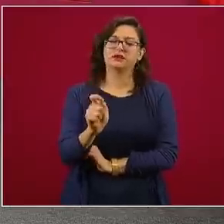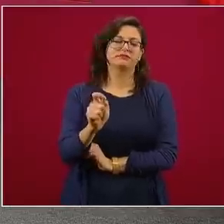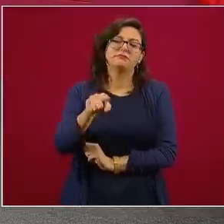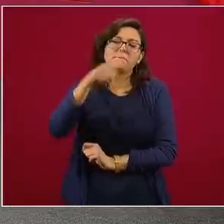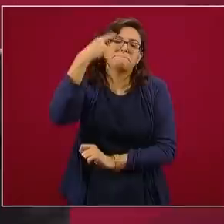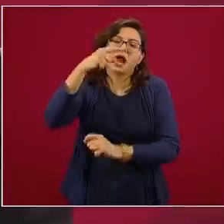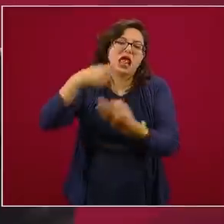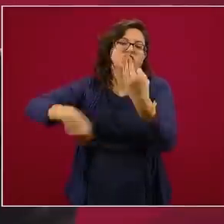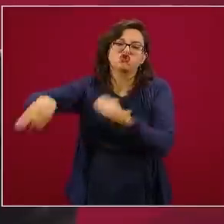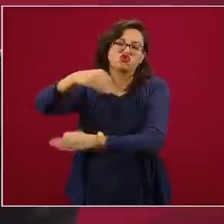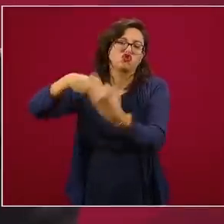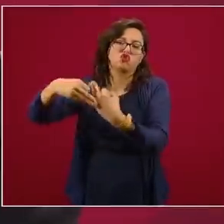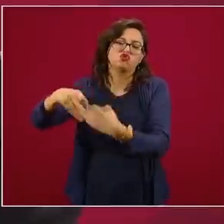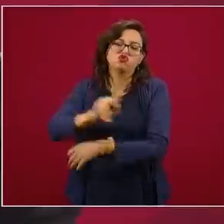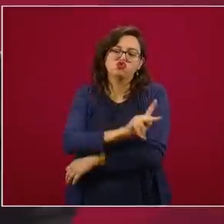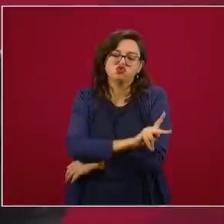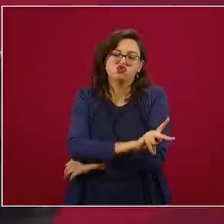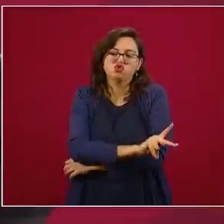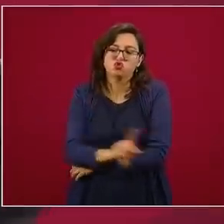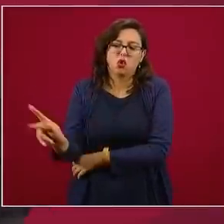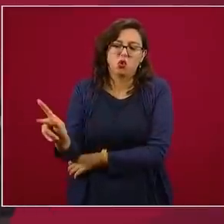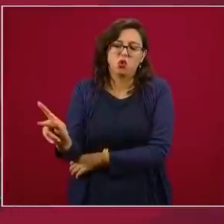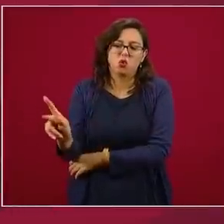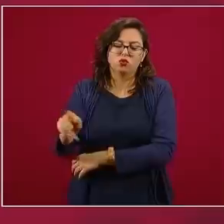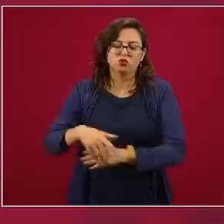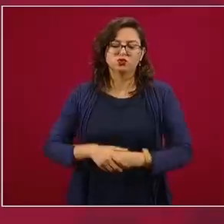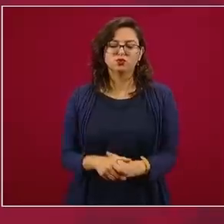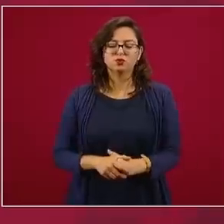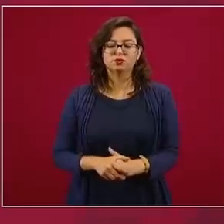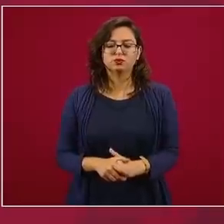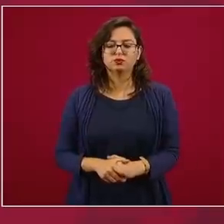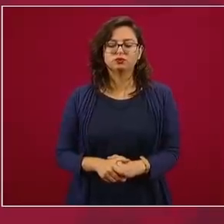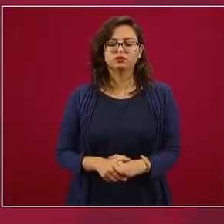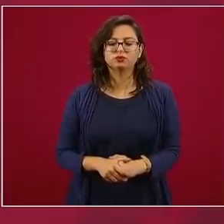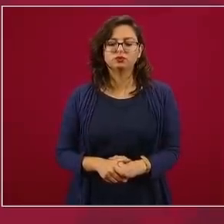Entonces, cuando se dice universal es para todos.